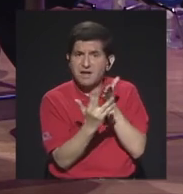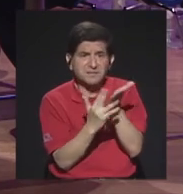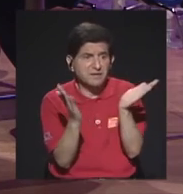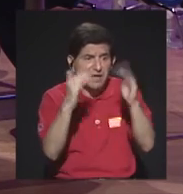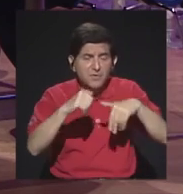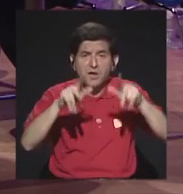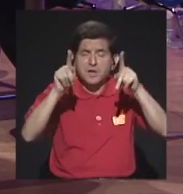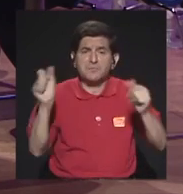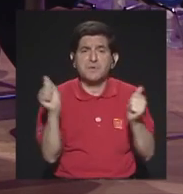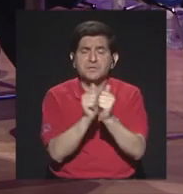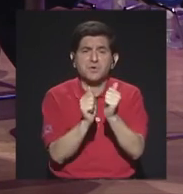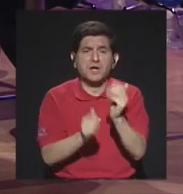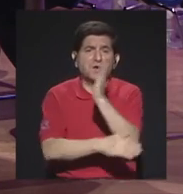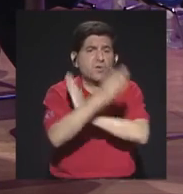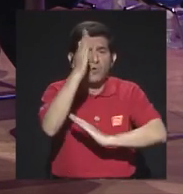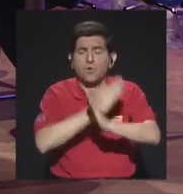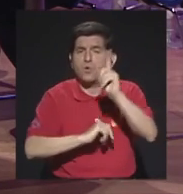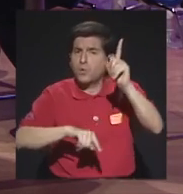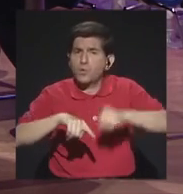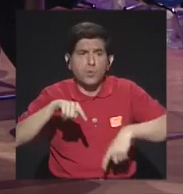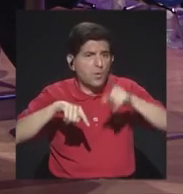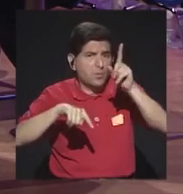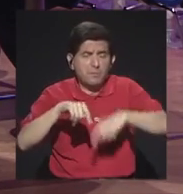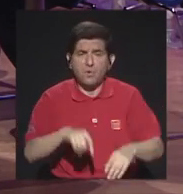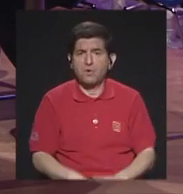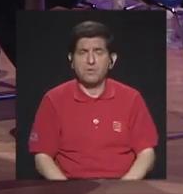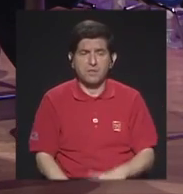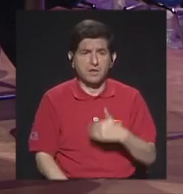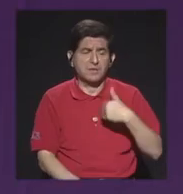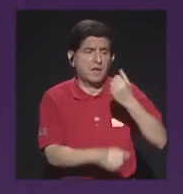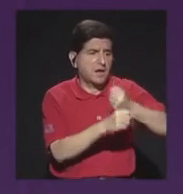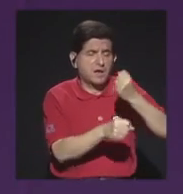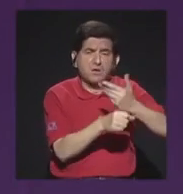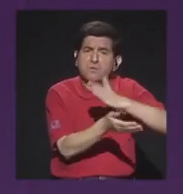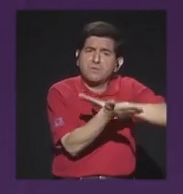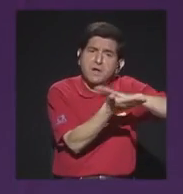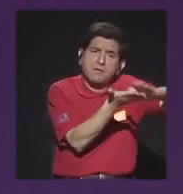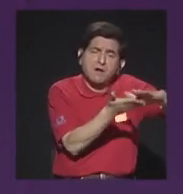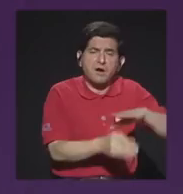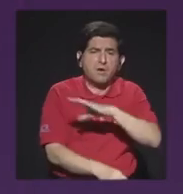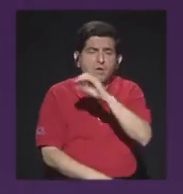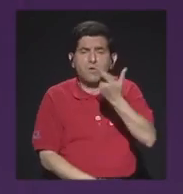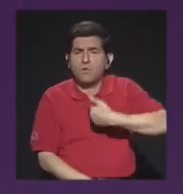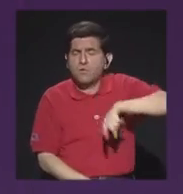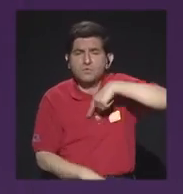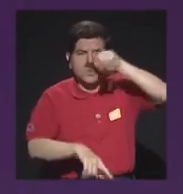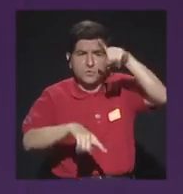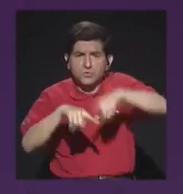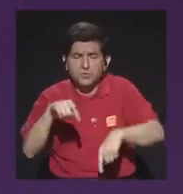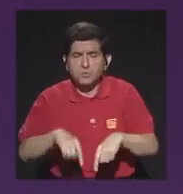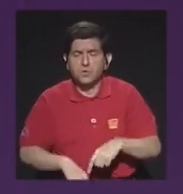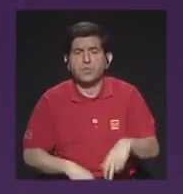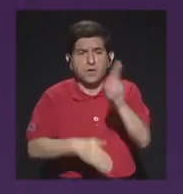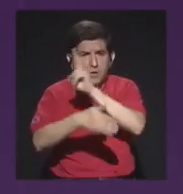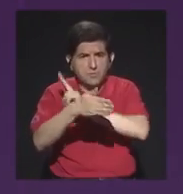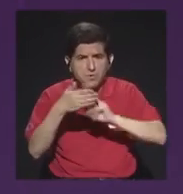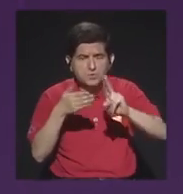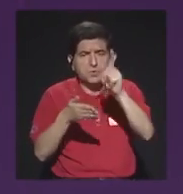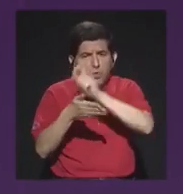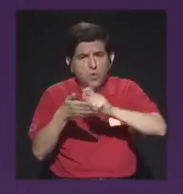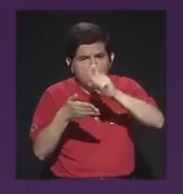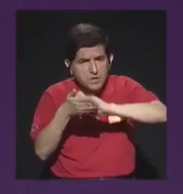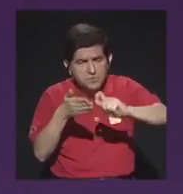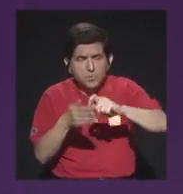personas con discapacidad no podemos pues tener un empleo digno, no podemos ir a una universidad, a una